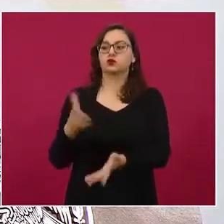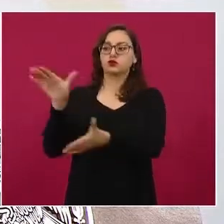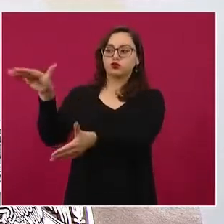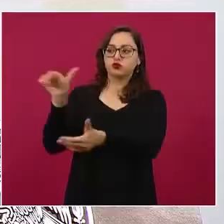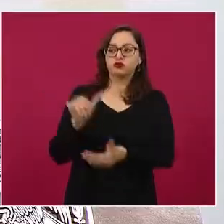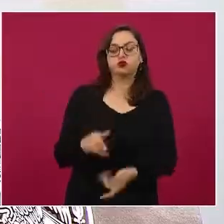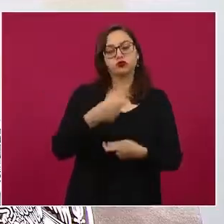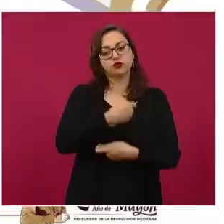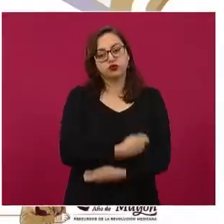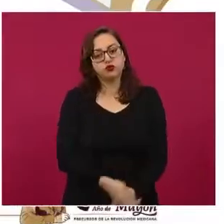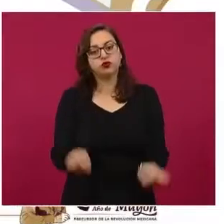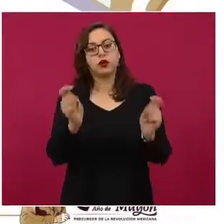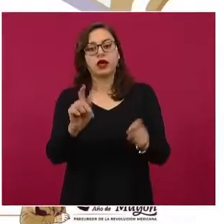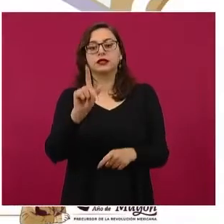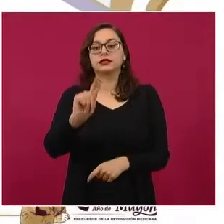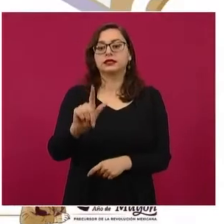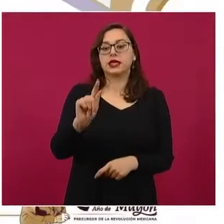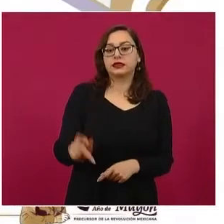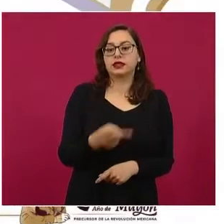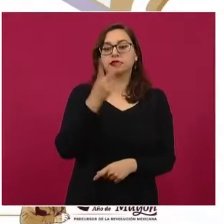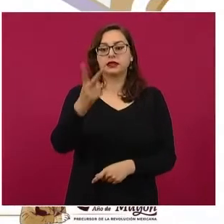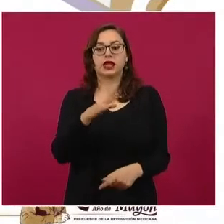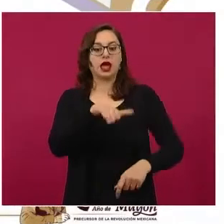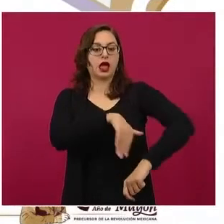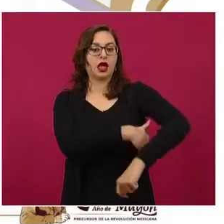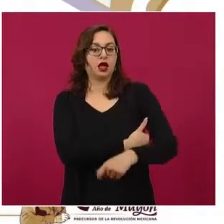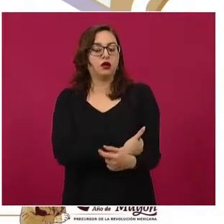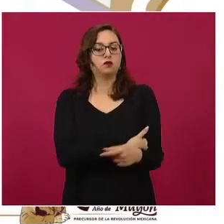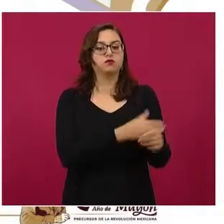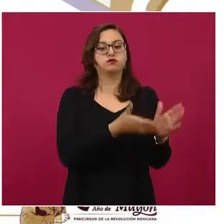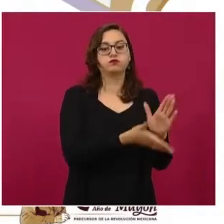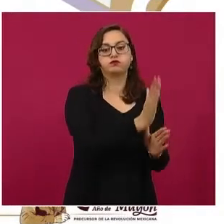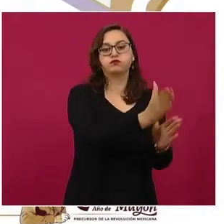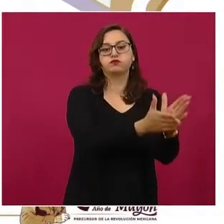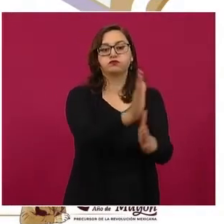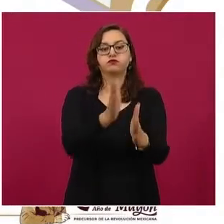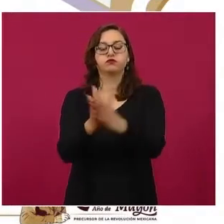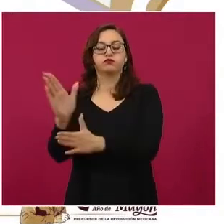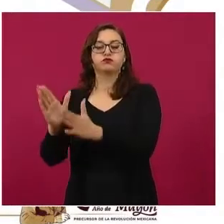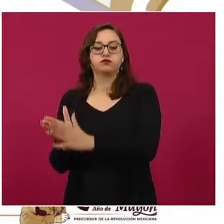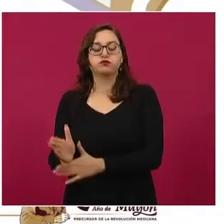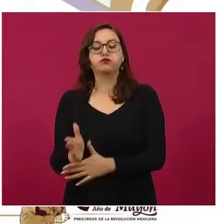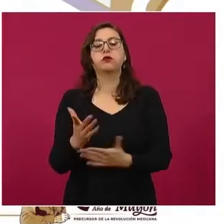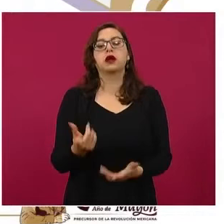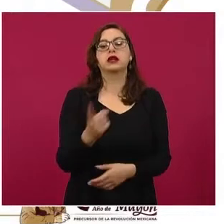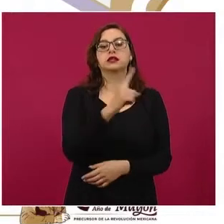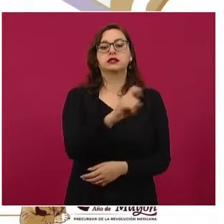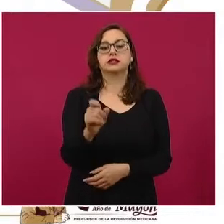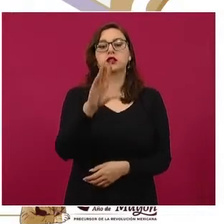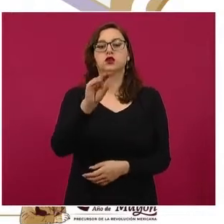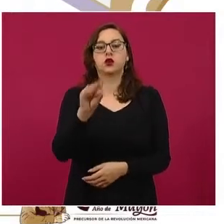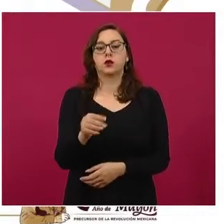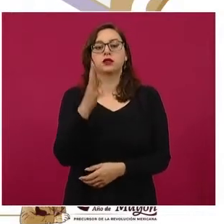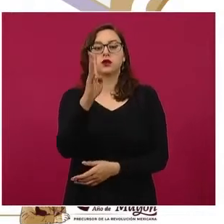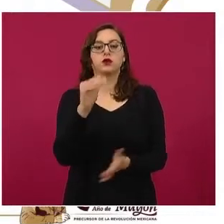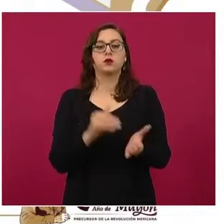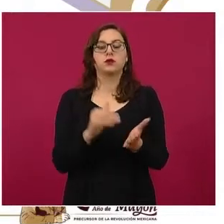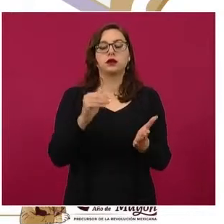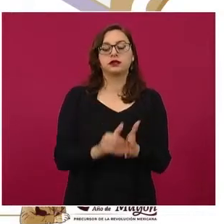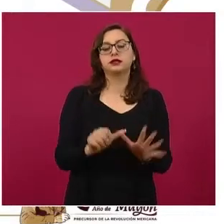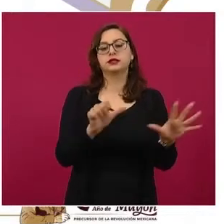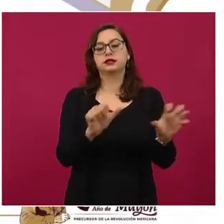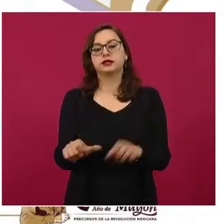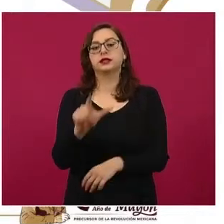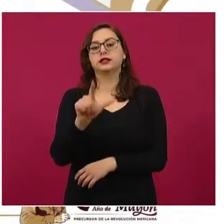en los 72 almacenes de las 32 entidades federativas, 194 millones 617